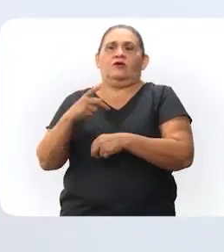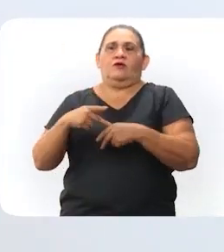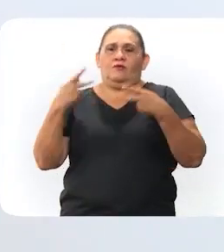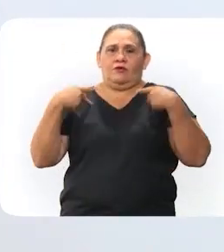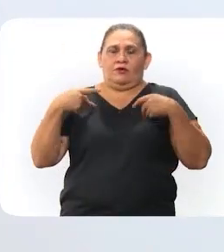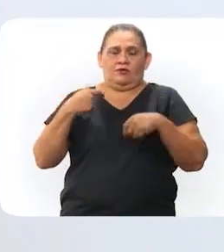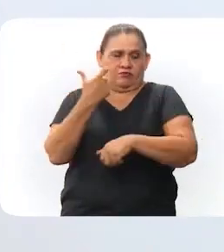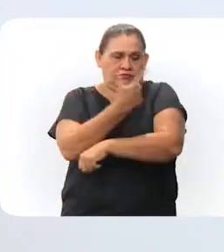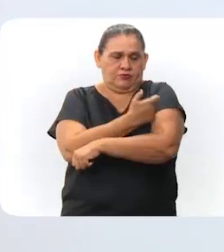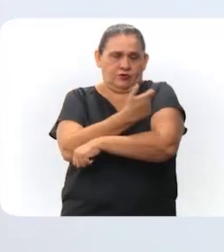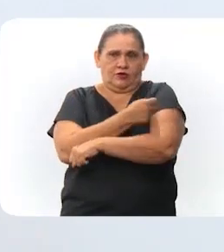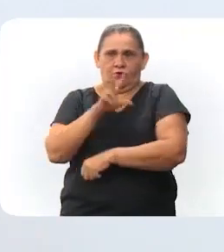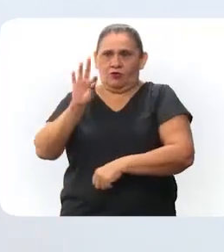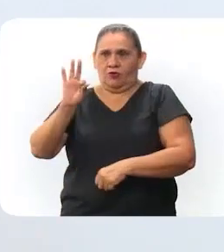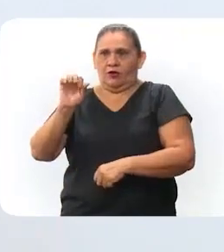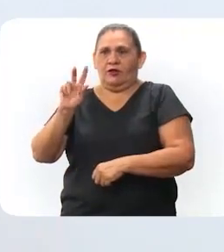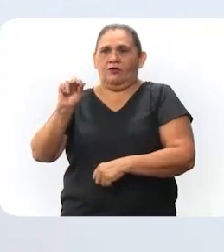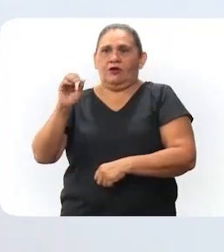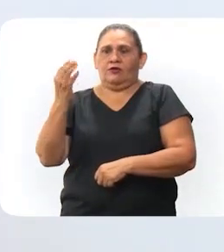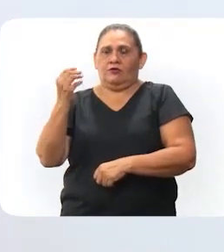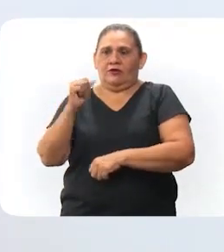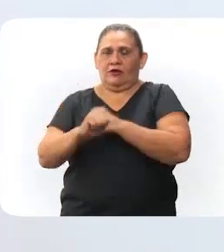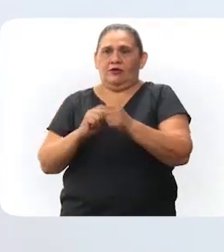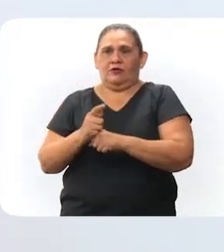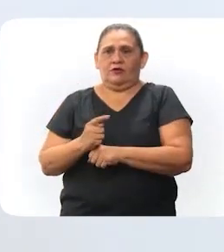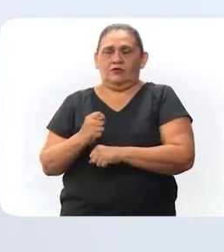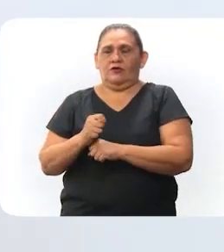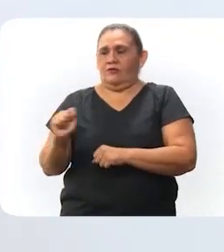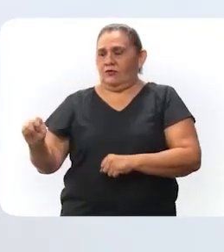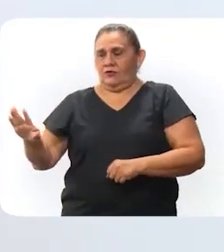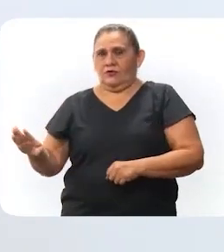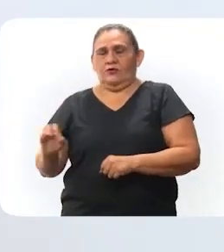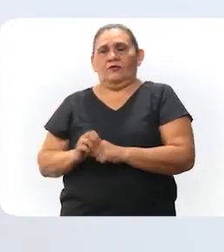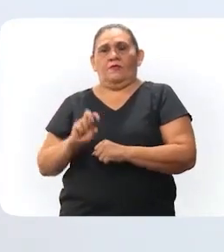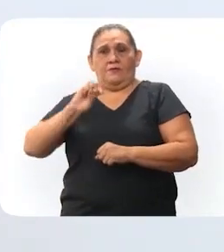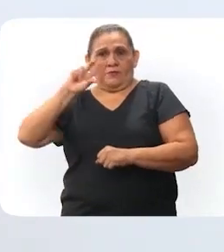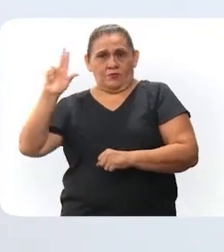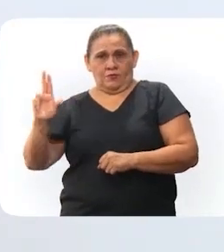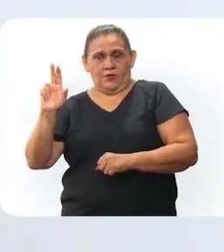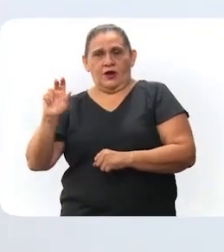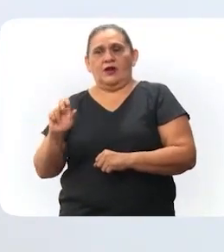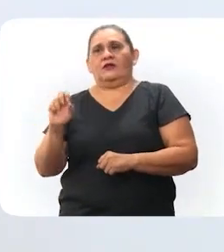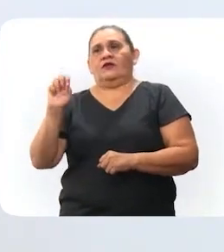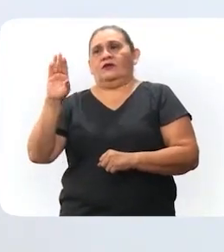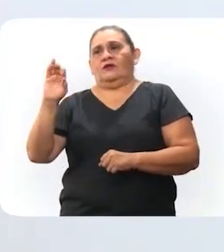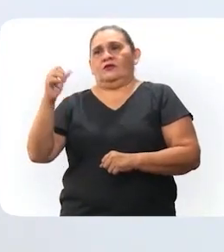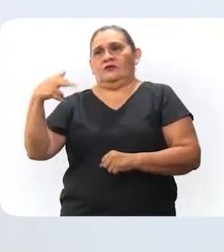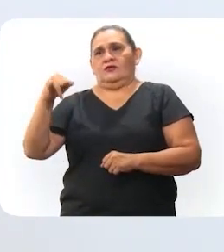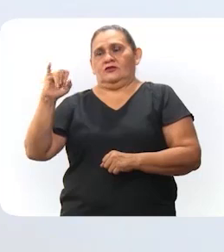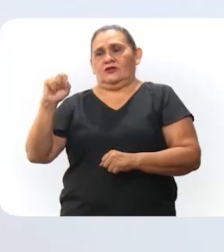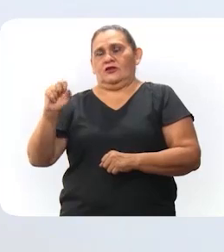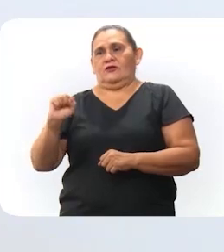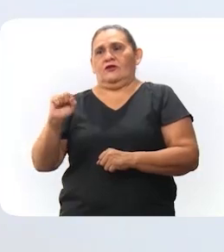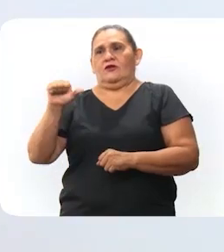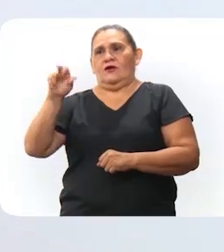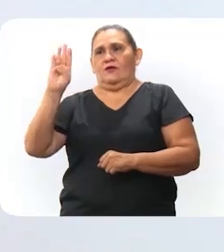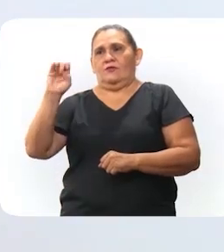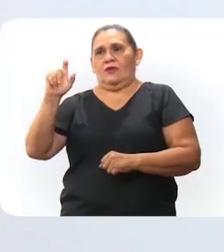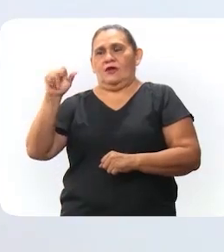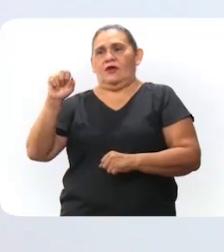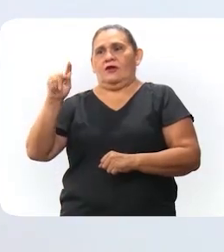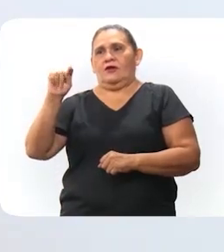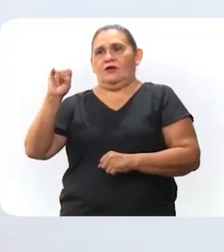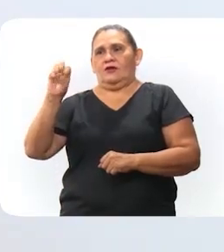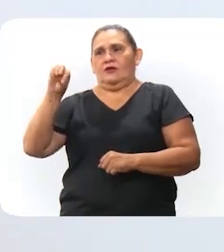40 a 49 años de Tizimín. Martes 10, Sizantún, Teabo, Tixcacalcupul, Abalá,